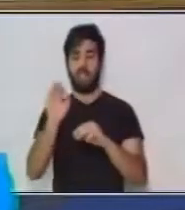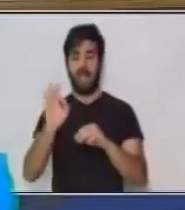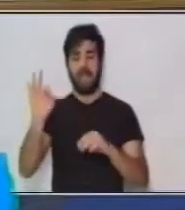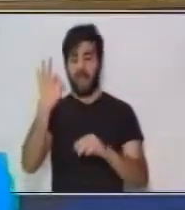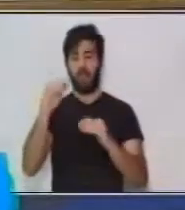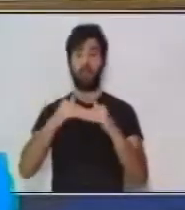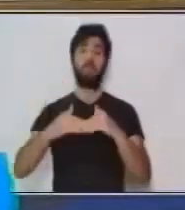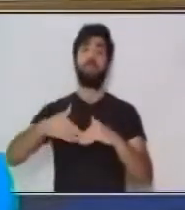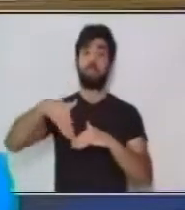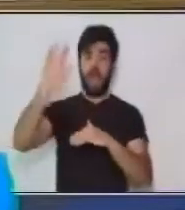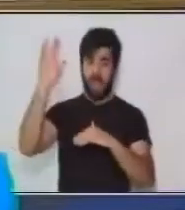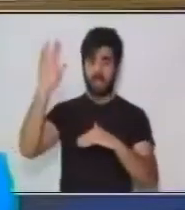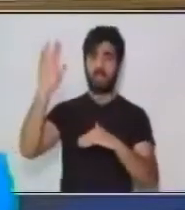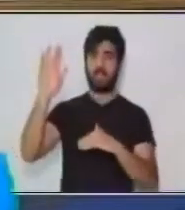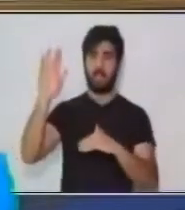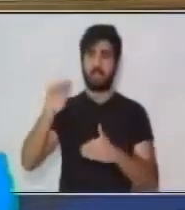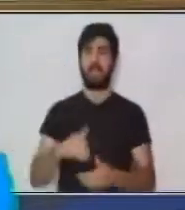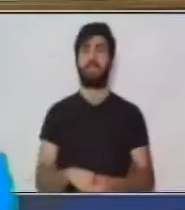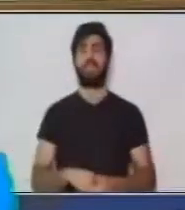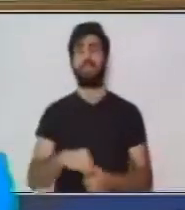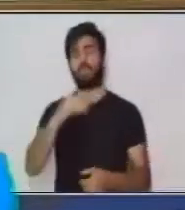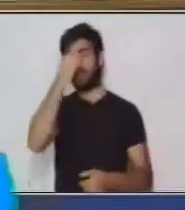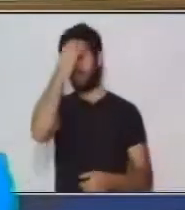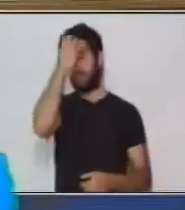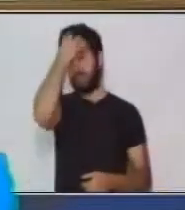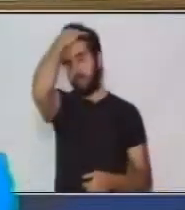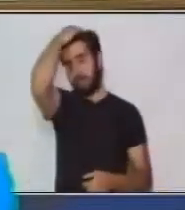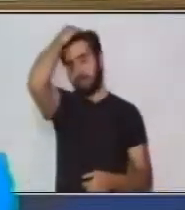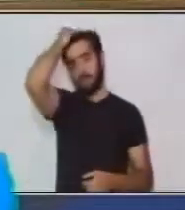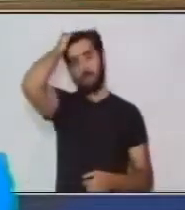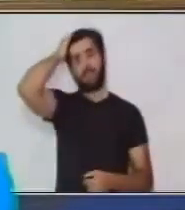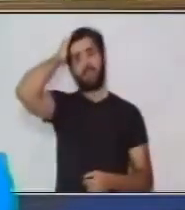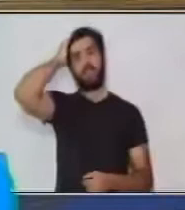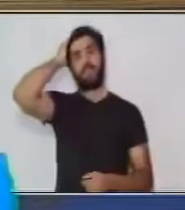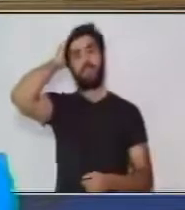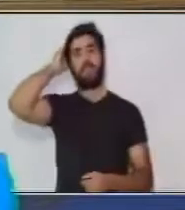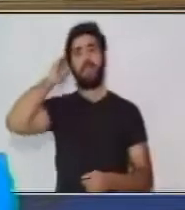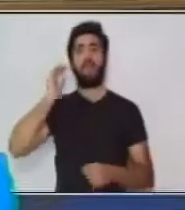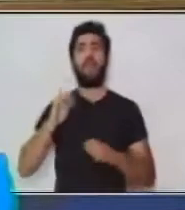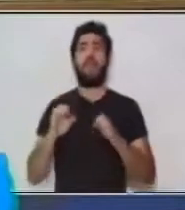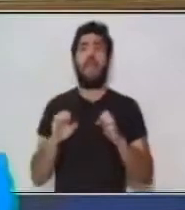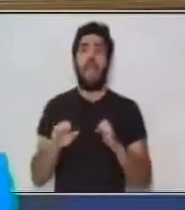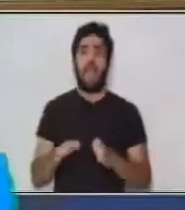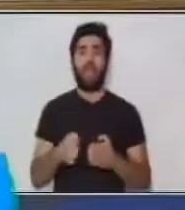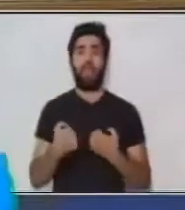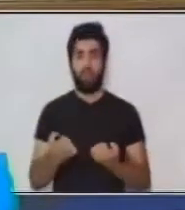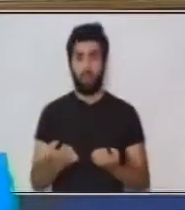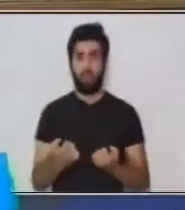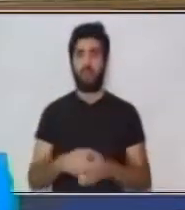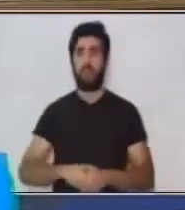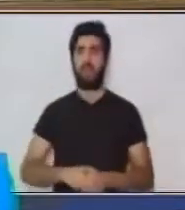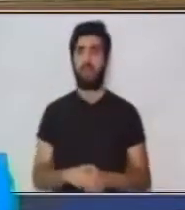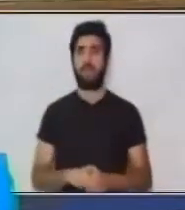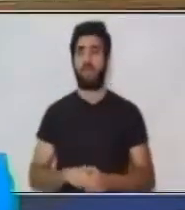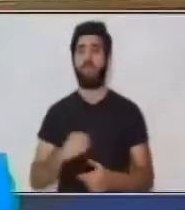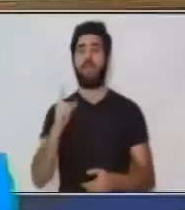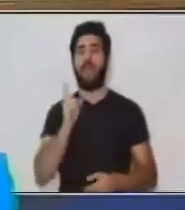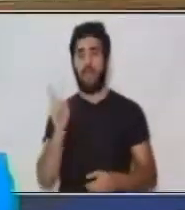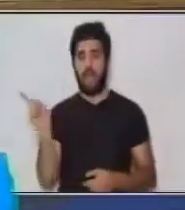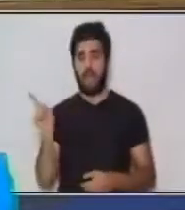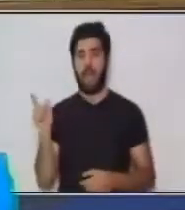grados, más de media vuelta, ¿verdad? Entonces, es una